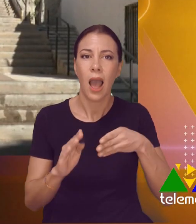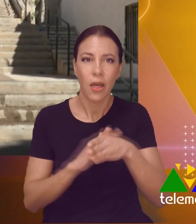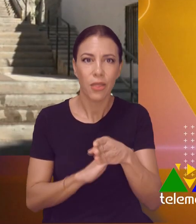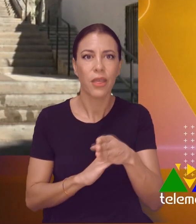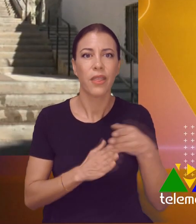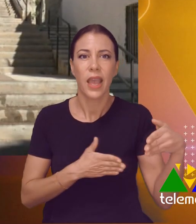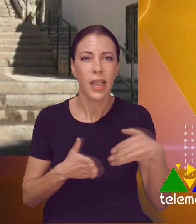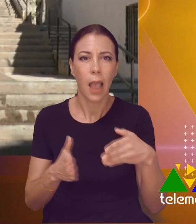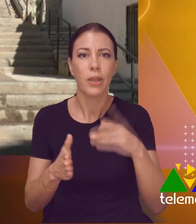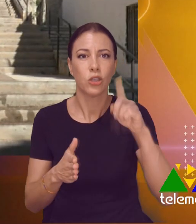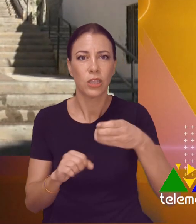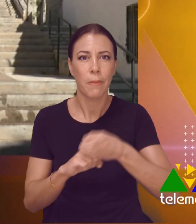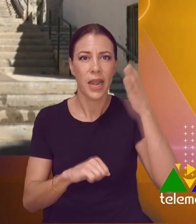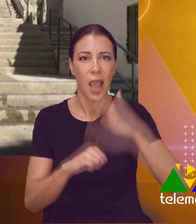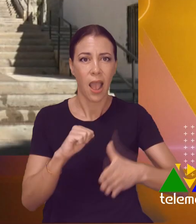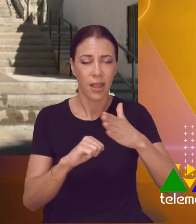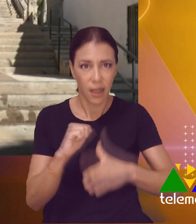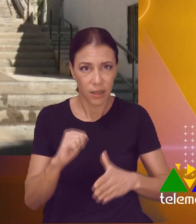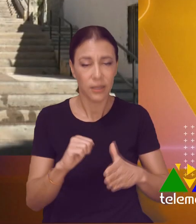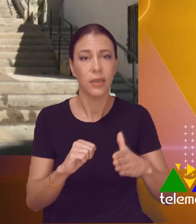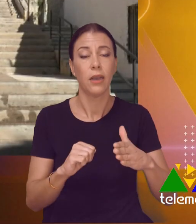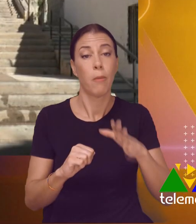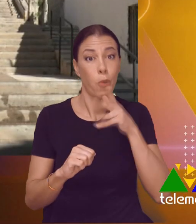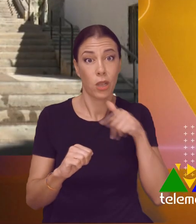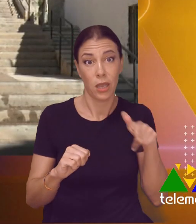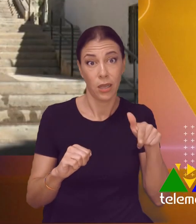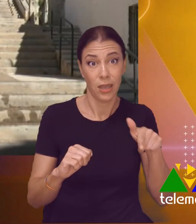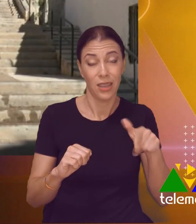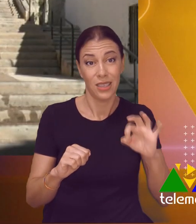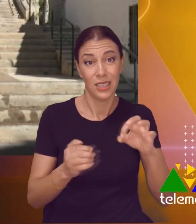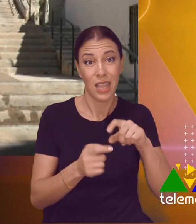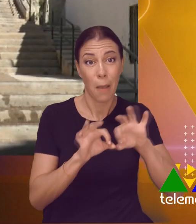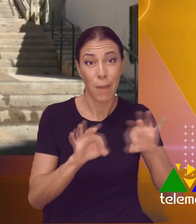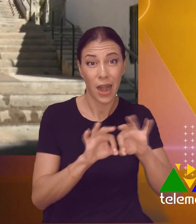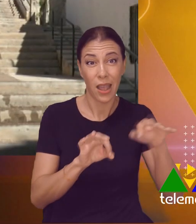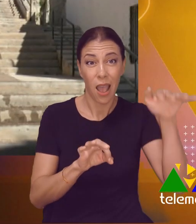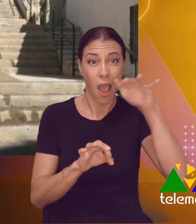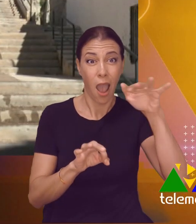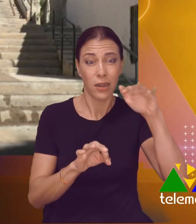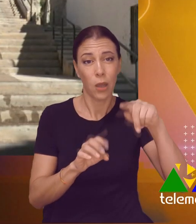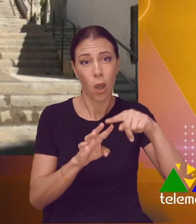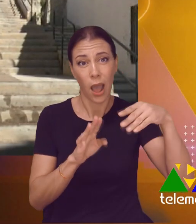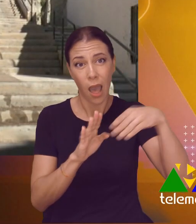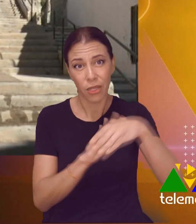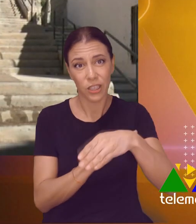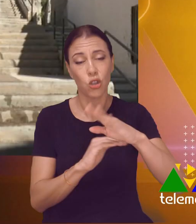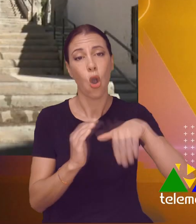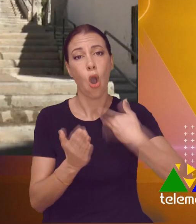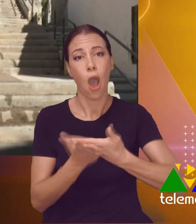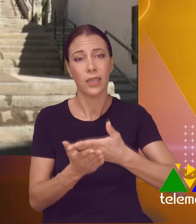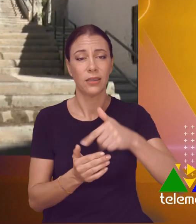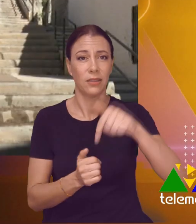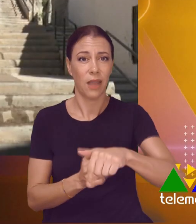accedía hacia el Camino de las Cañas, era el acceso de la Esparraguera alta hacia la Esparraguera